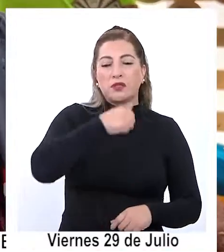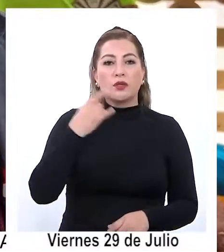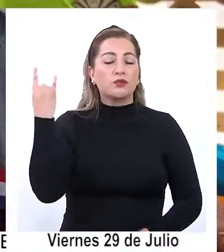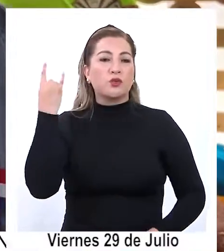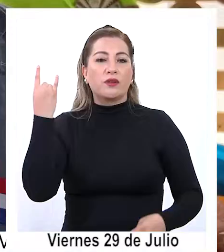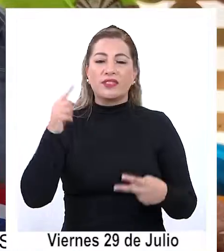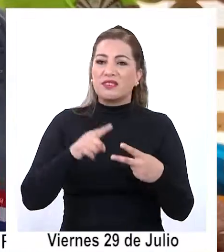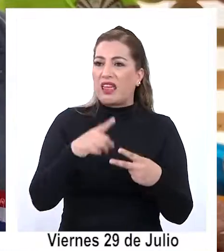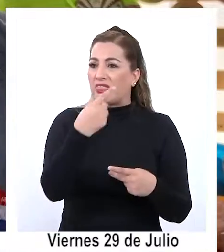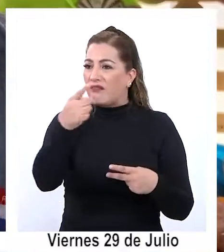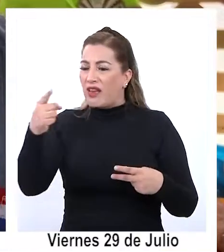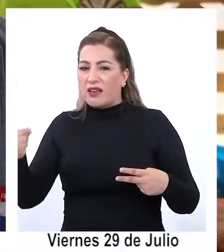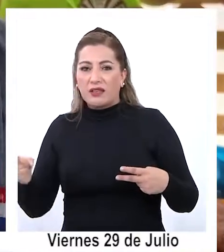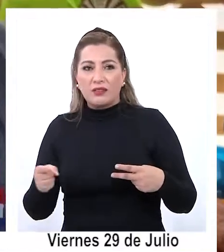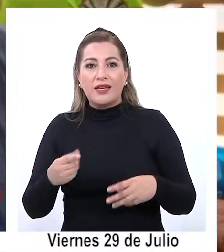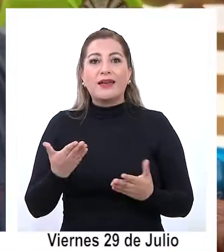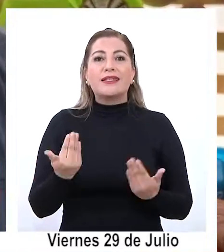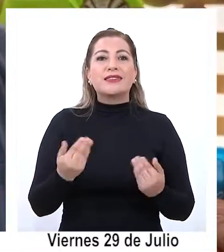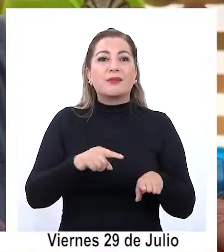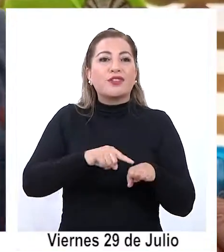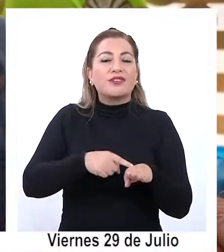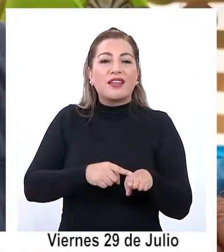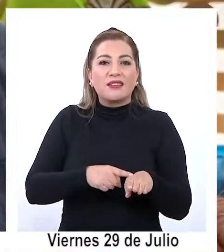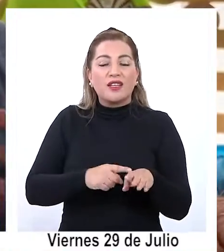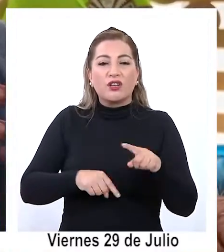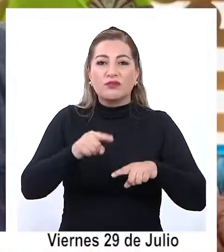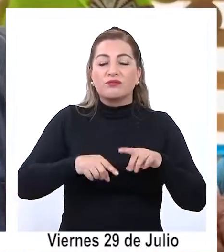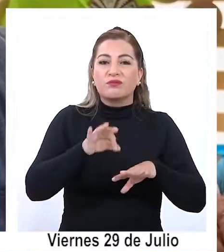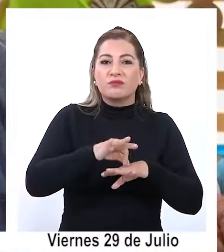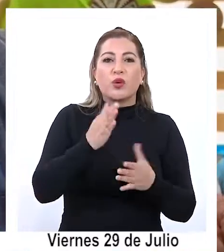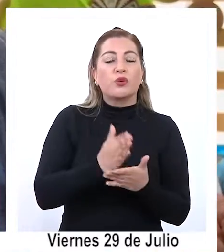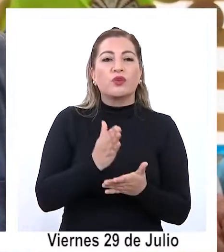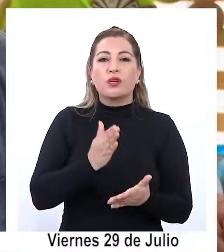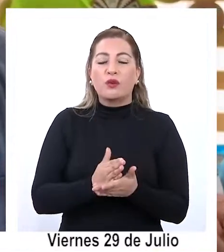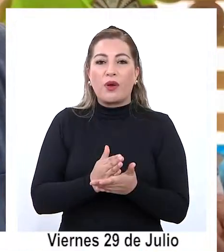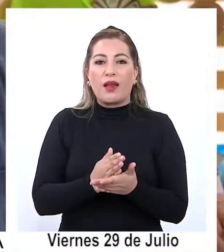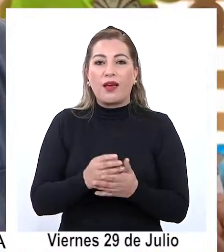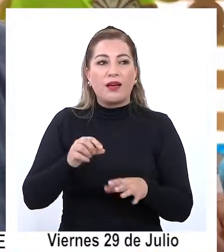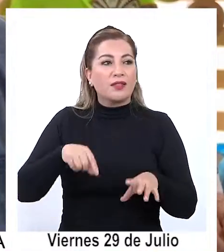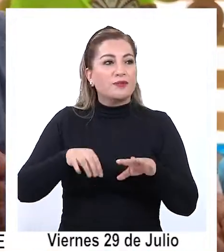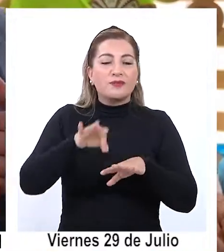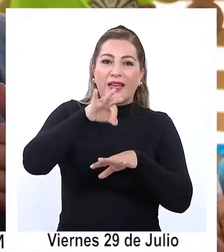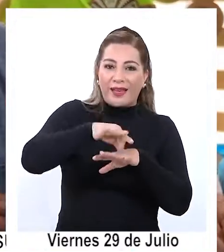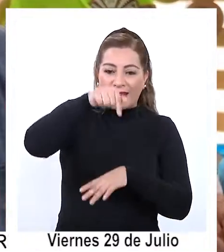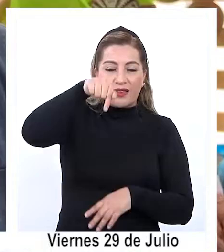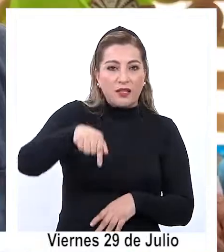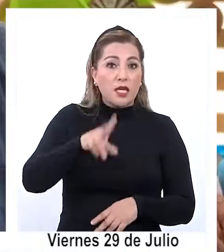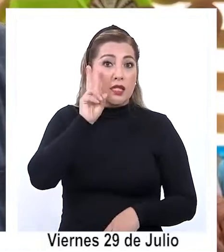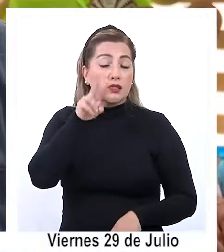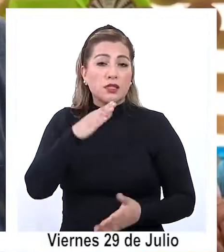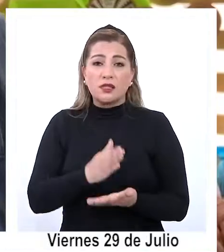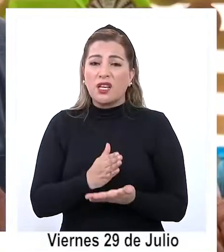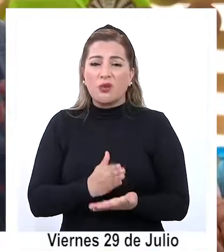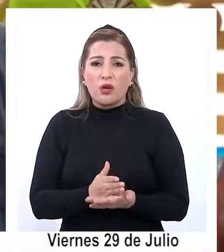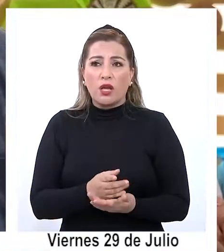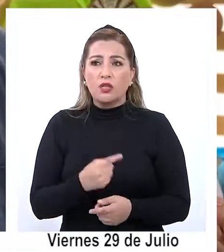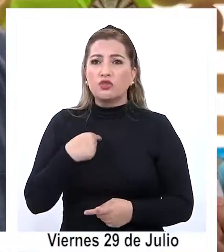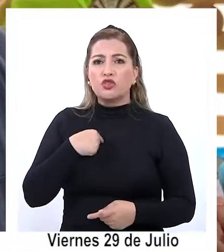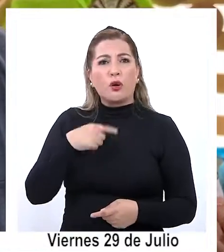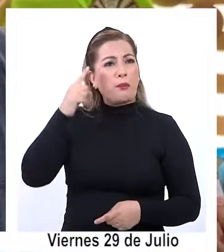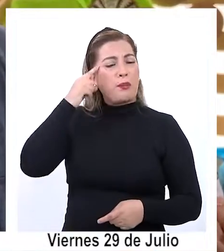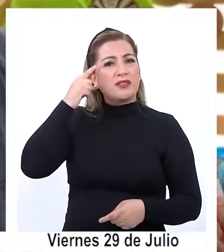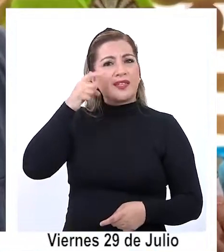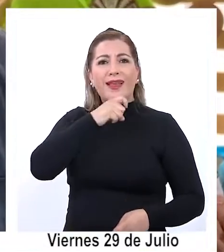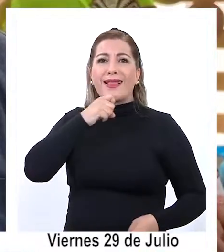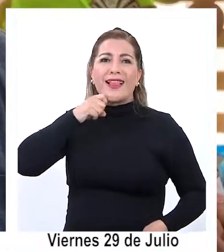universidades, porque necesitamos técnico agrícola, necesitamos tener una escuela agrícola en la región porque sin escuela agrícola, ¿cómo puedo proyectar el